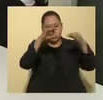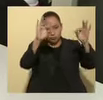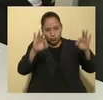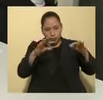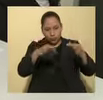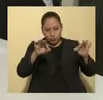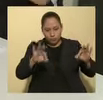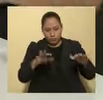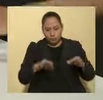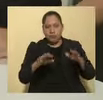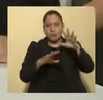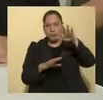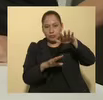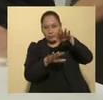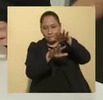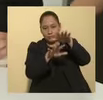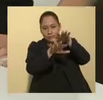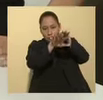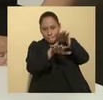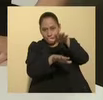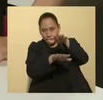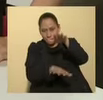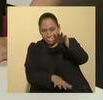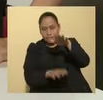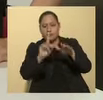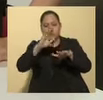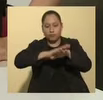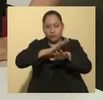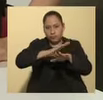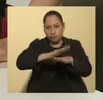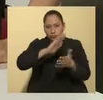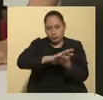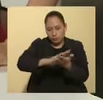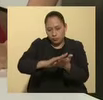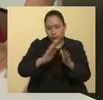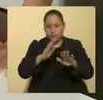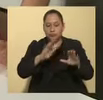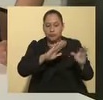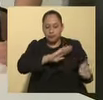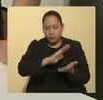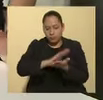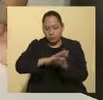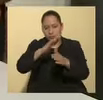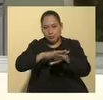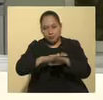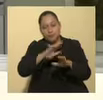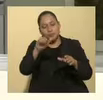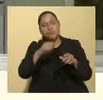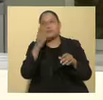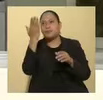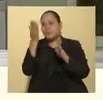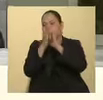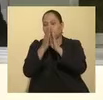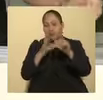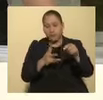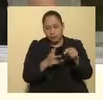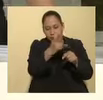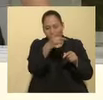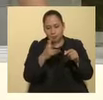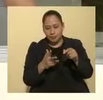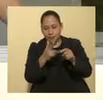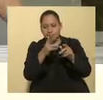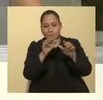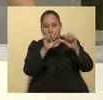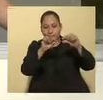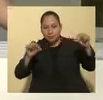Ajá. Exacto. Y entonces, bueno, aparte si nos los aplanan, pues ya crece un poquito más. Esto, y si ya pedimos que nos lo hagan en fajita, ya